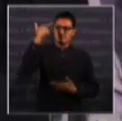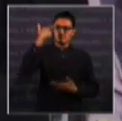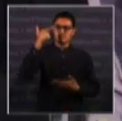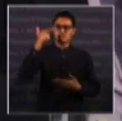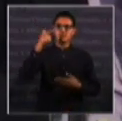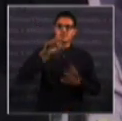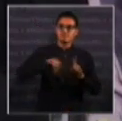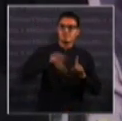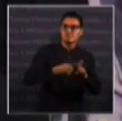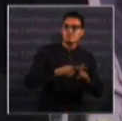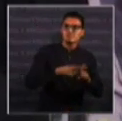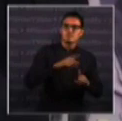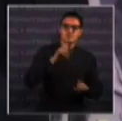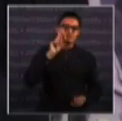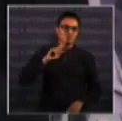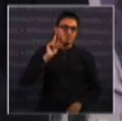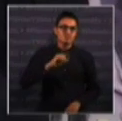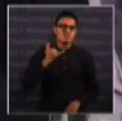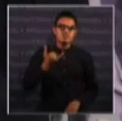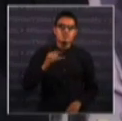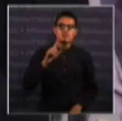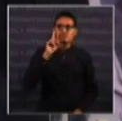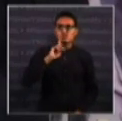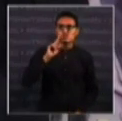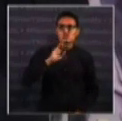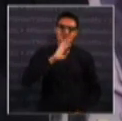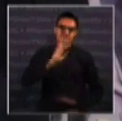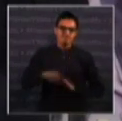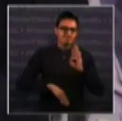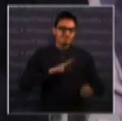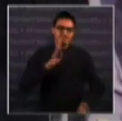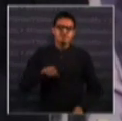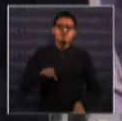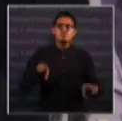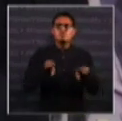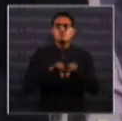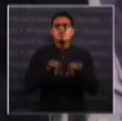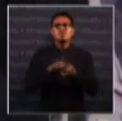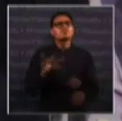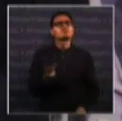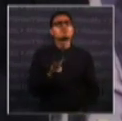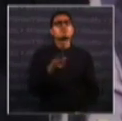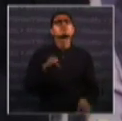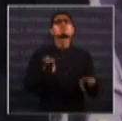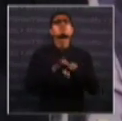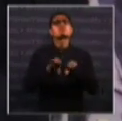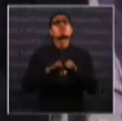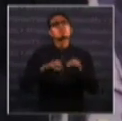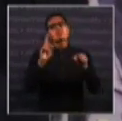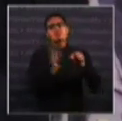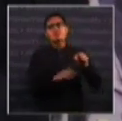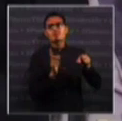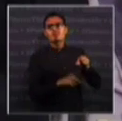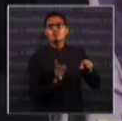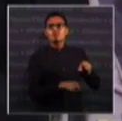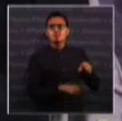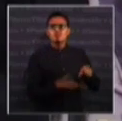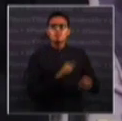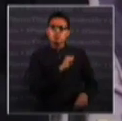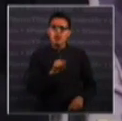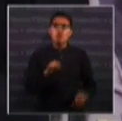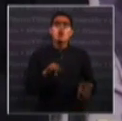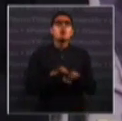el flagelo de los feminicidios. ¿Cómo usted erradicaría, cómo usted, primero que nada,